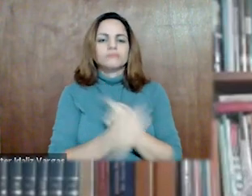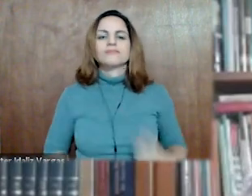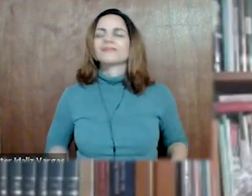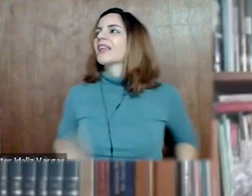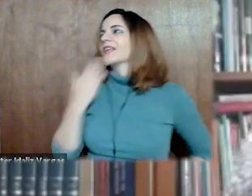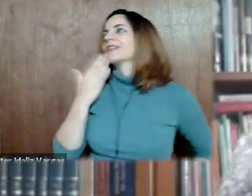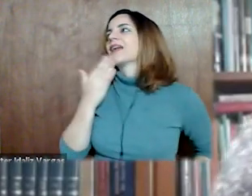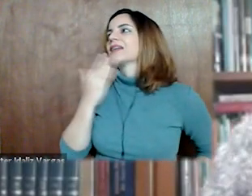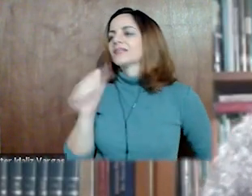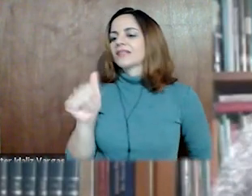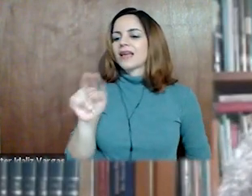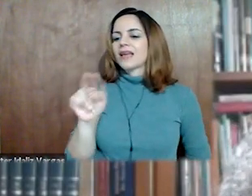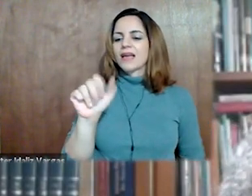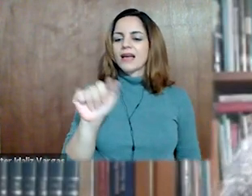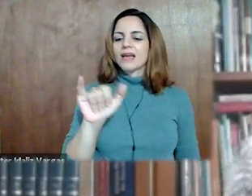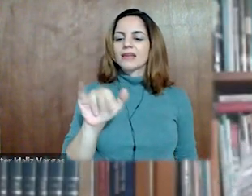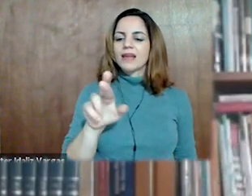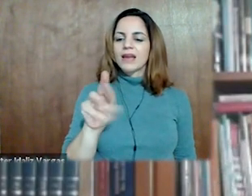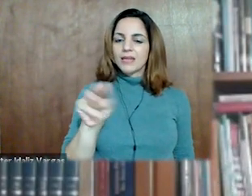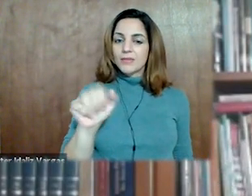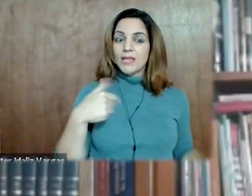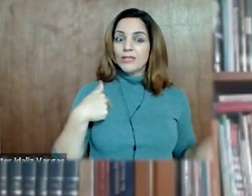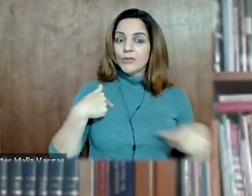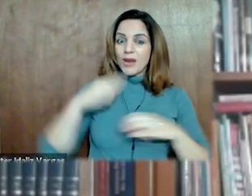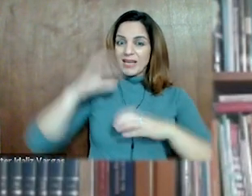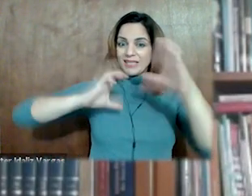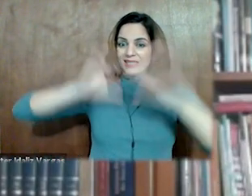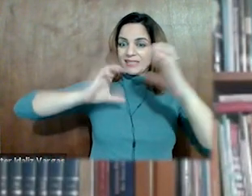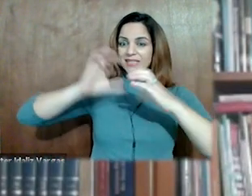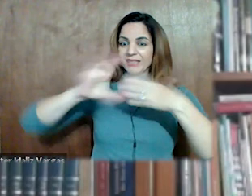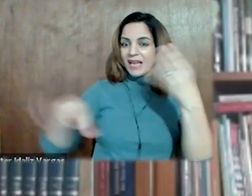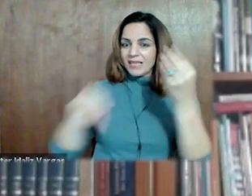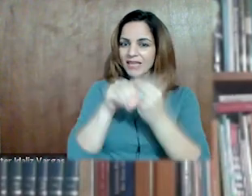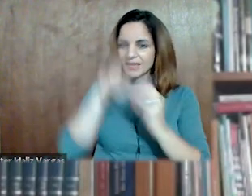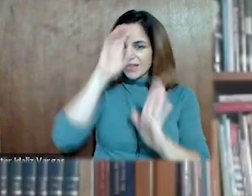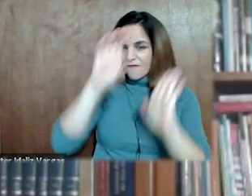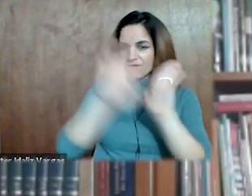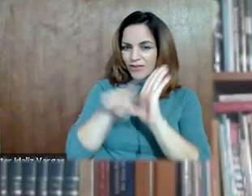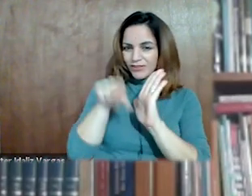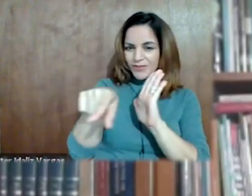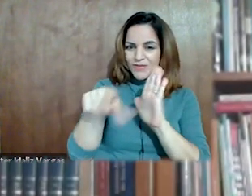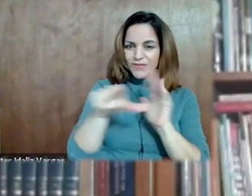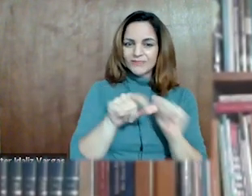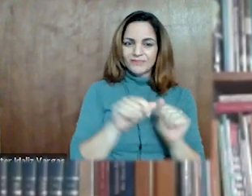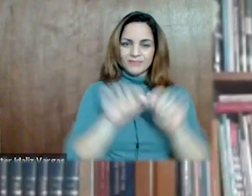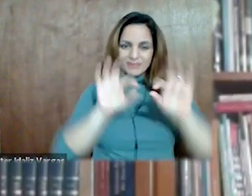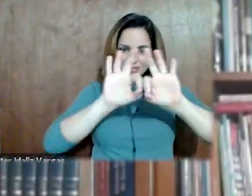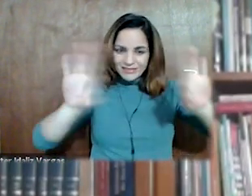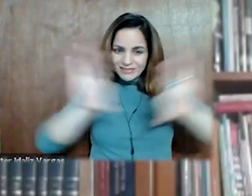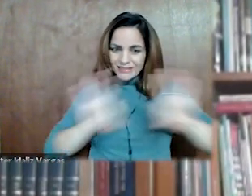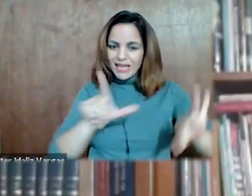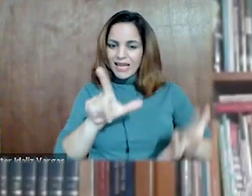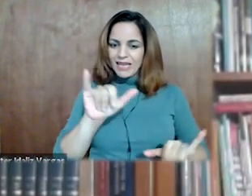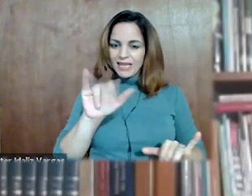Gracias, Ana Irma. Puse en el chat un link a la foto que mencionaste de tu Twitter.